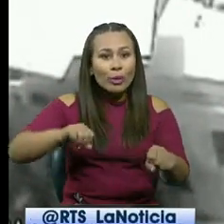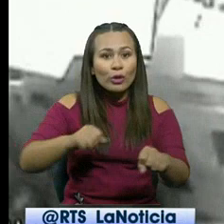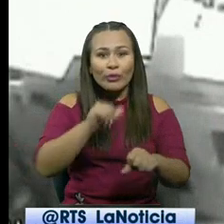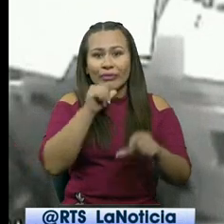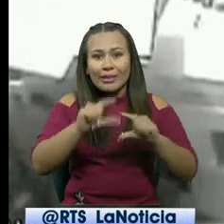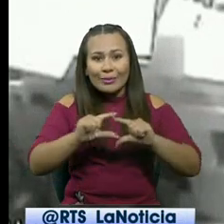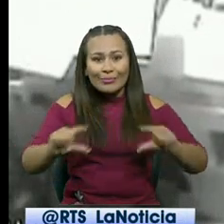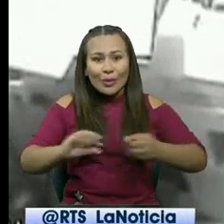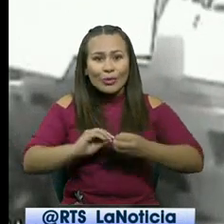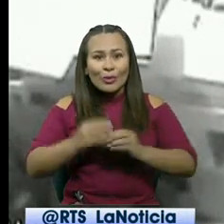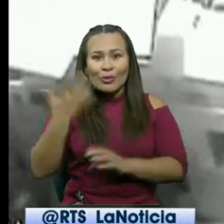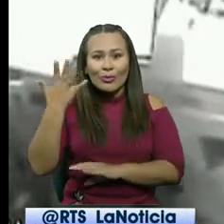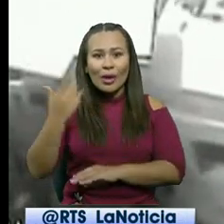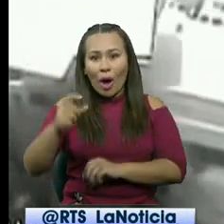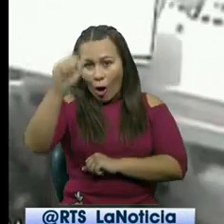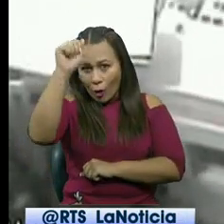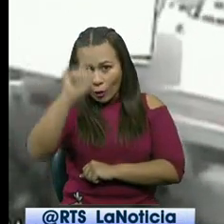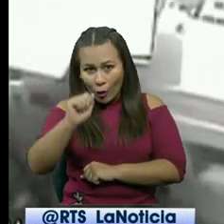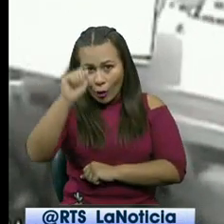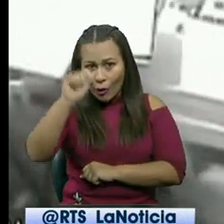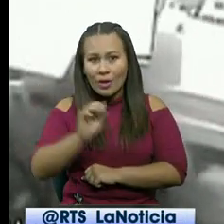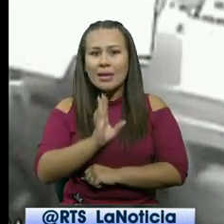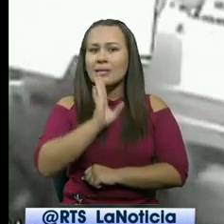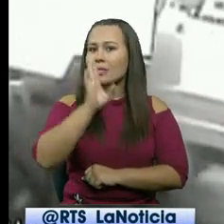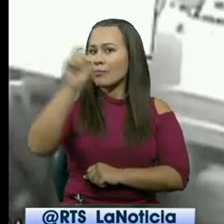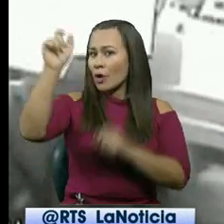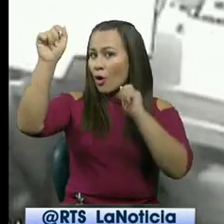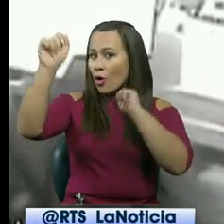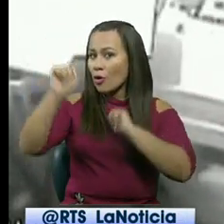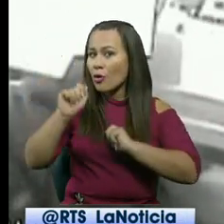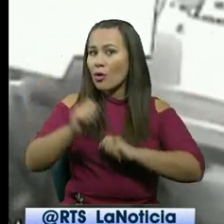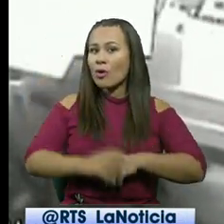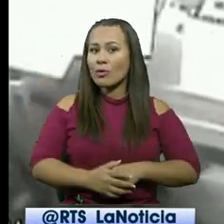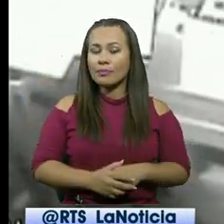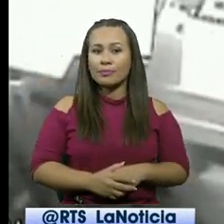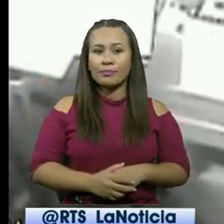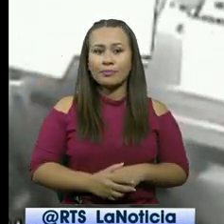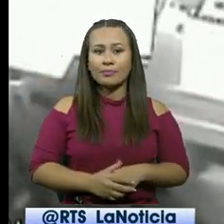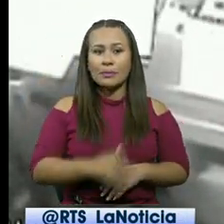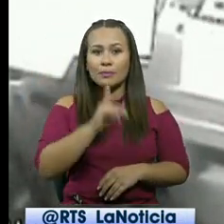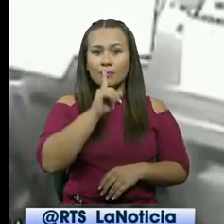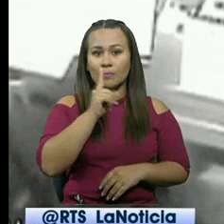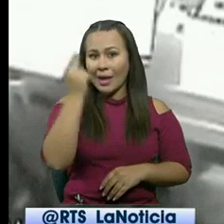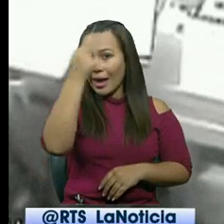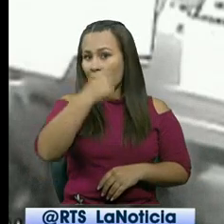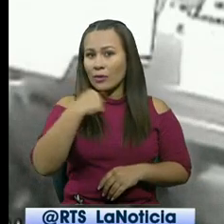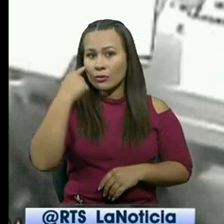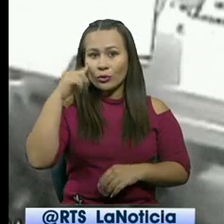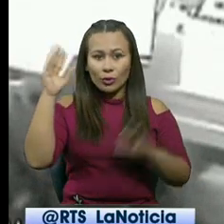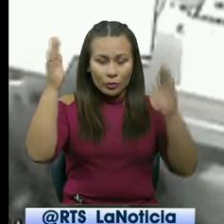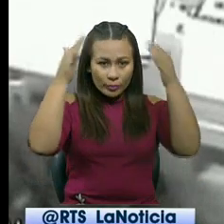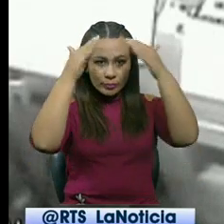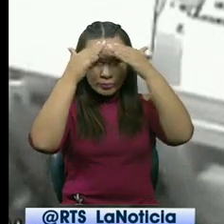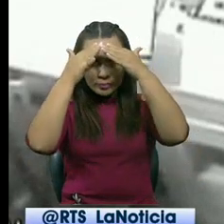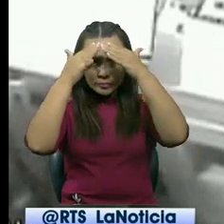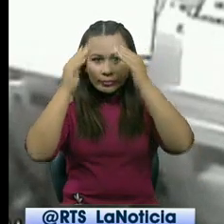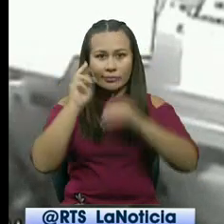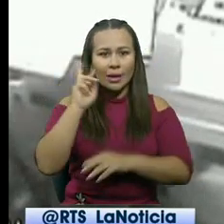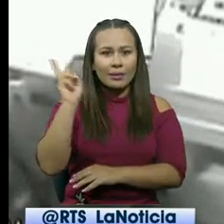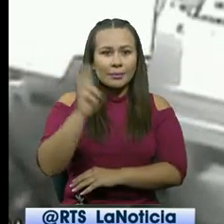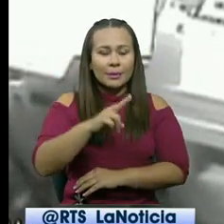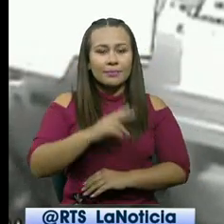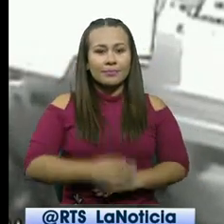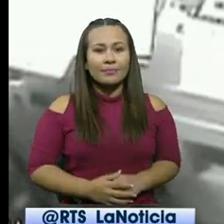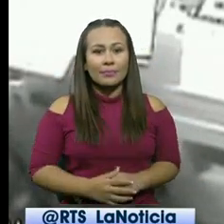placa y con gorra, lo típico, con gorra y tapándose el rostro para no verlos bien. La policía